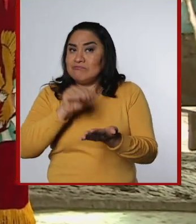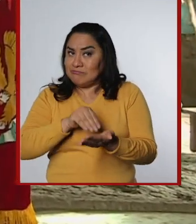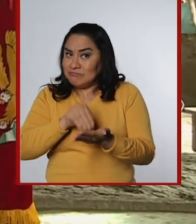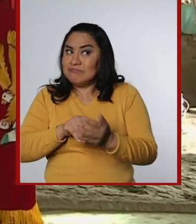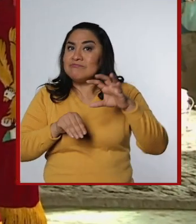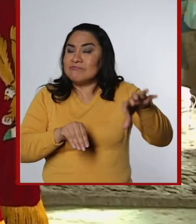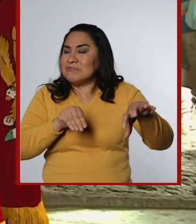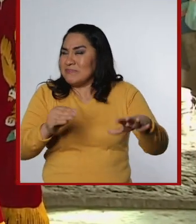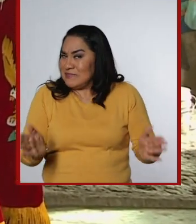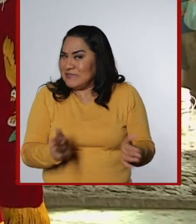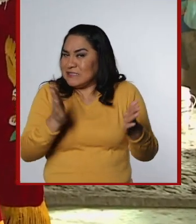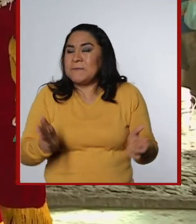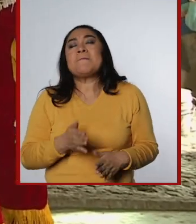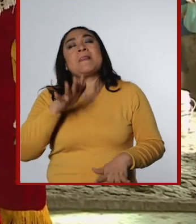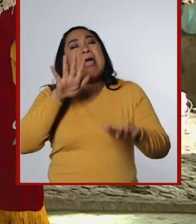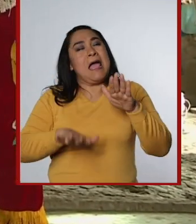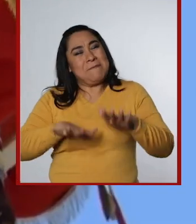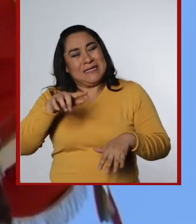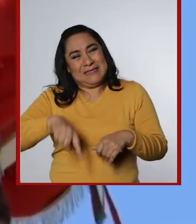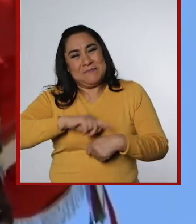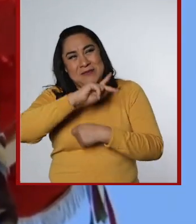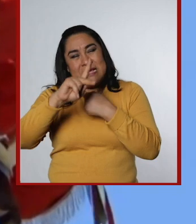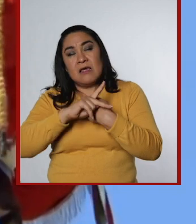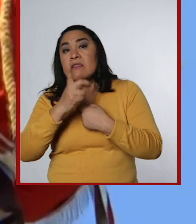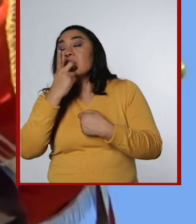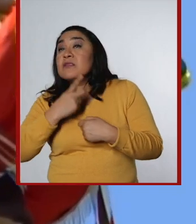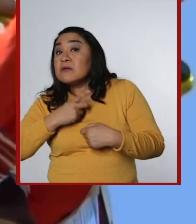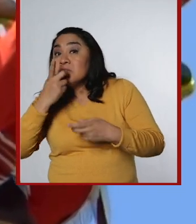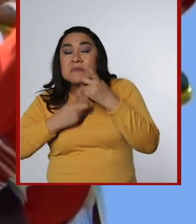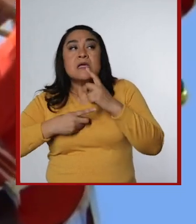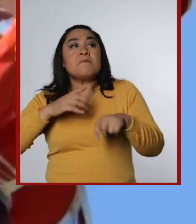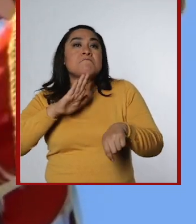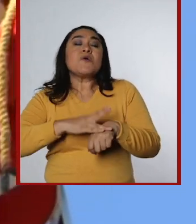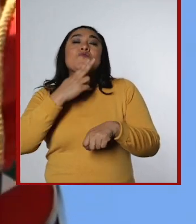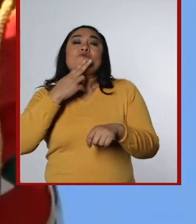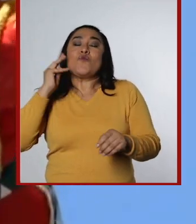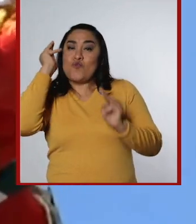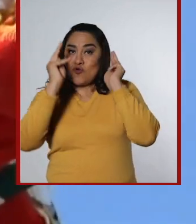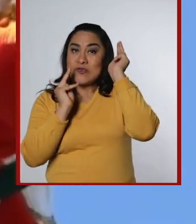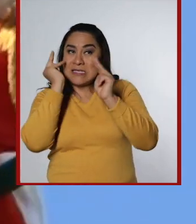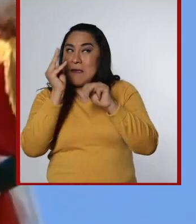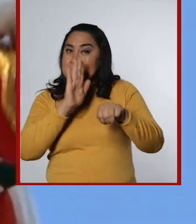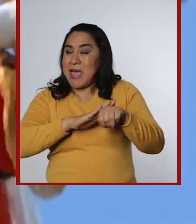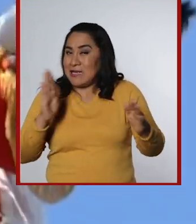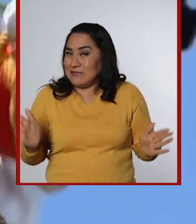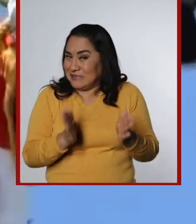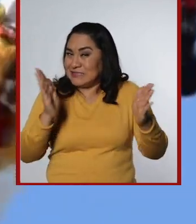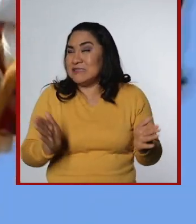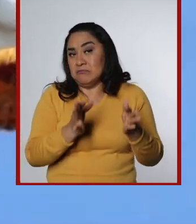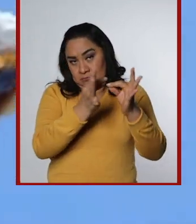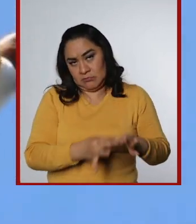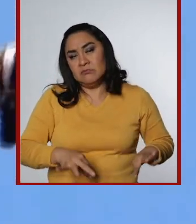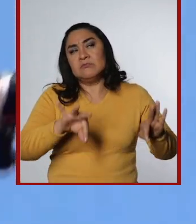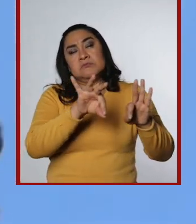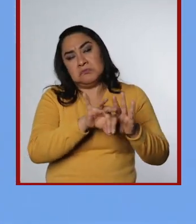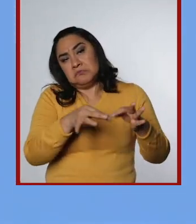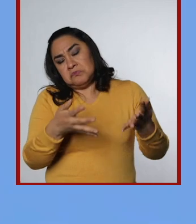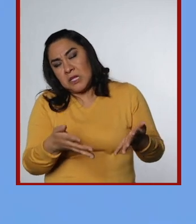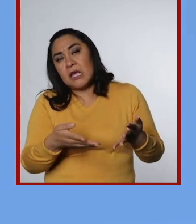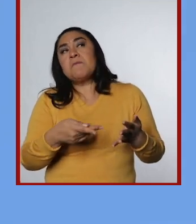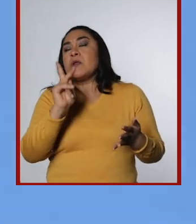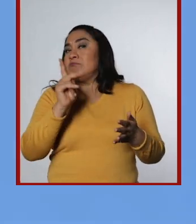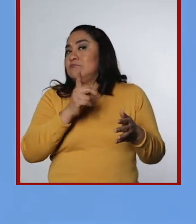se nos dice que nos han enseñado en este país a reivindicar los museos, que es muy importante, y creo que no